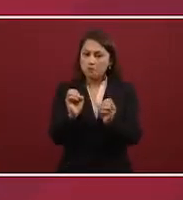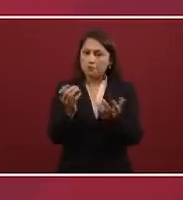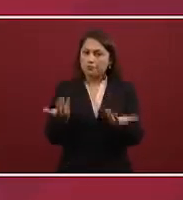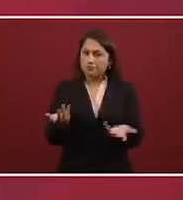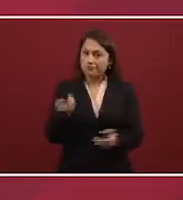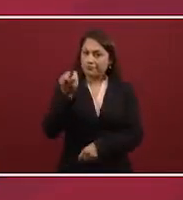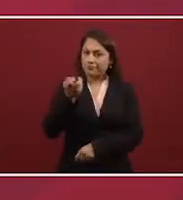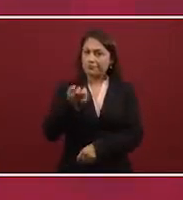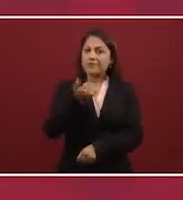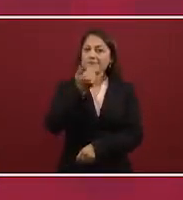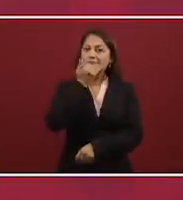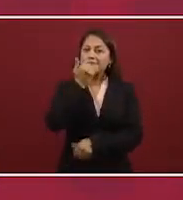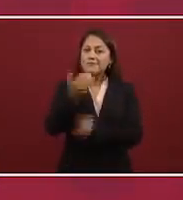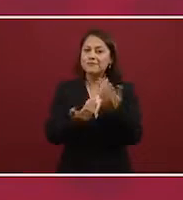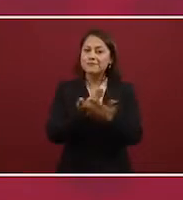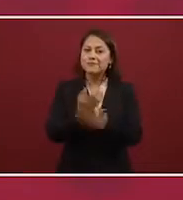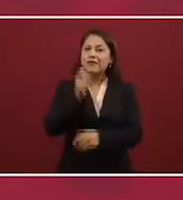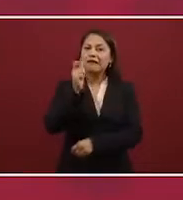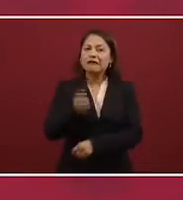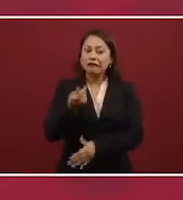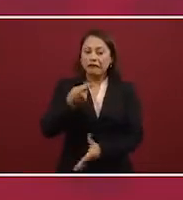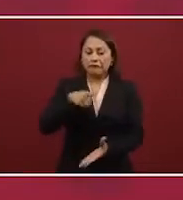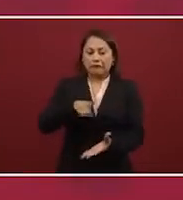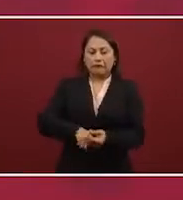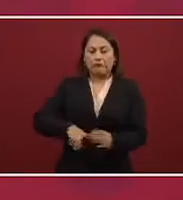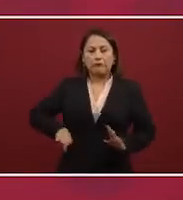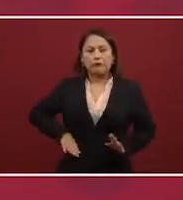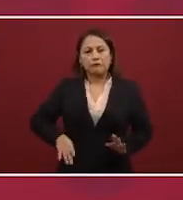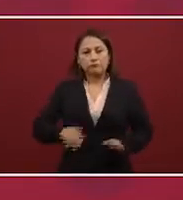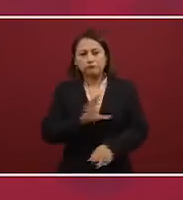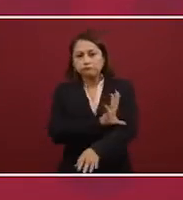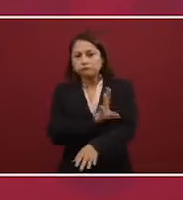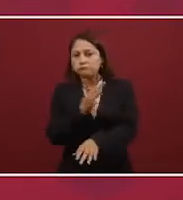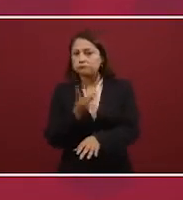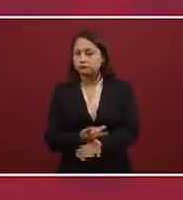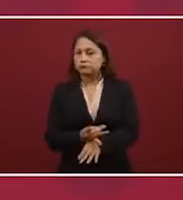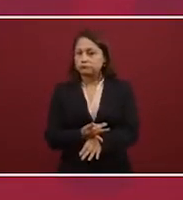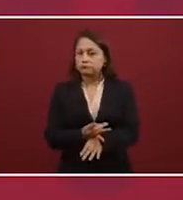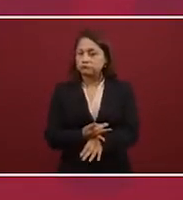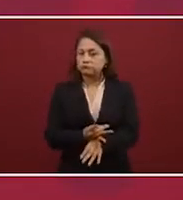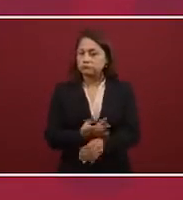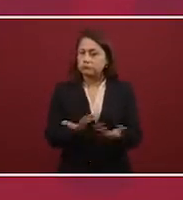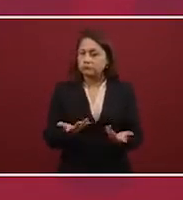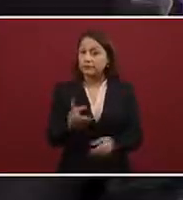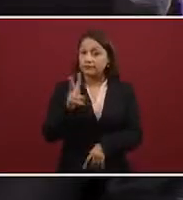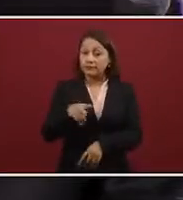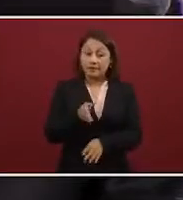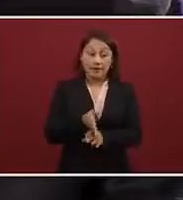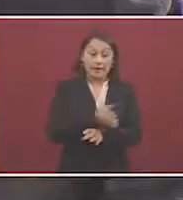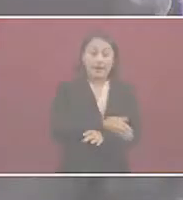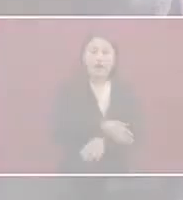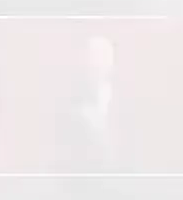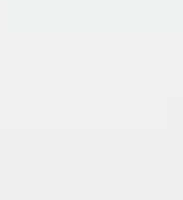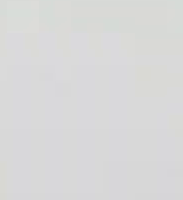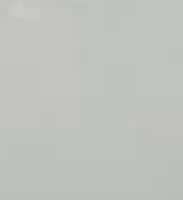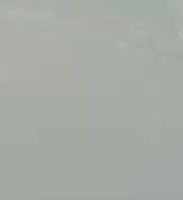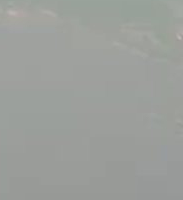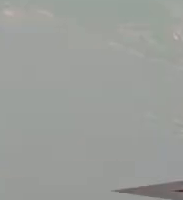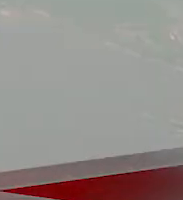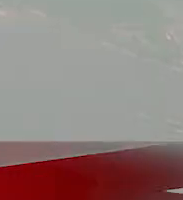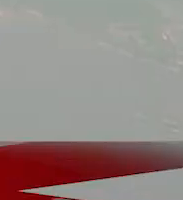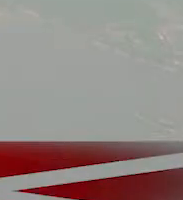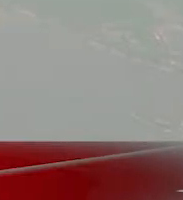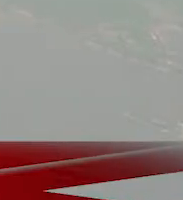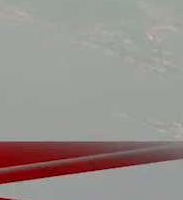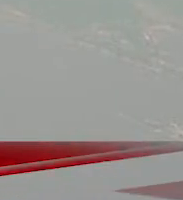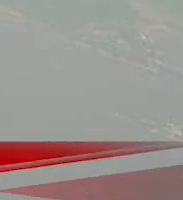ratificó el compromiso en lo que a su gobierno corresponde de actuar con honestidad y no permitir la corrupción.